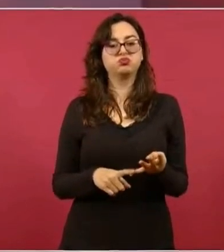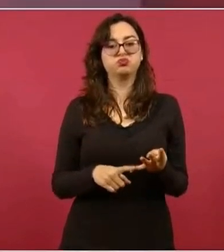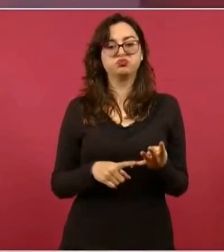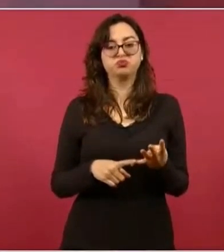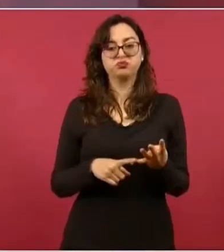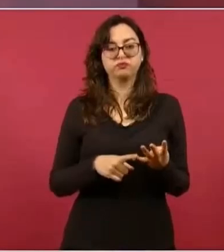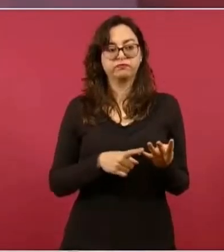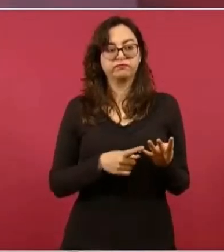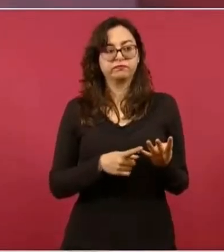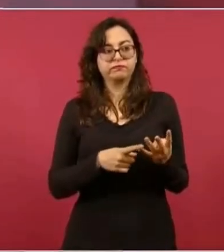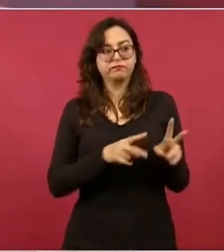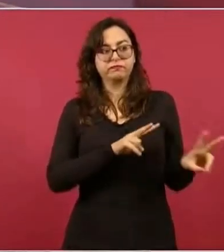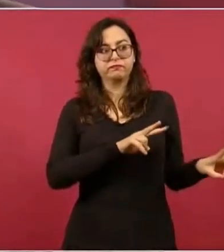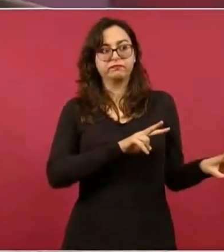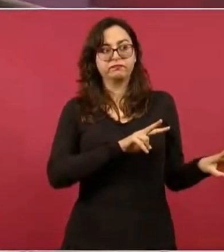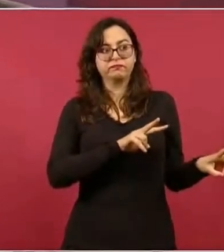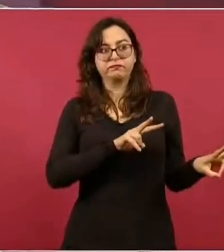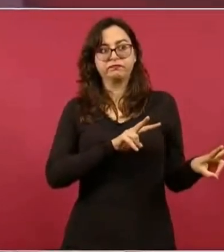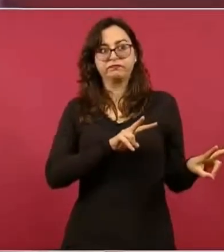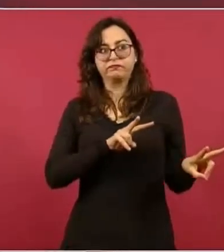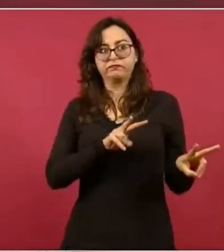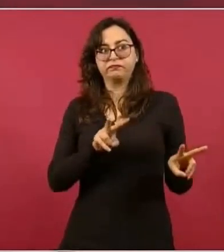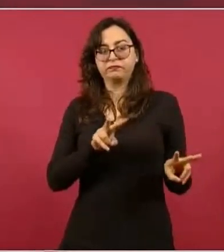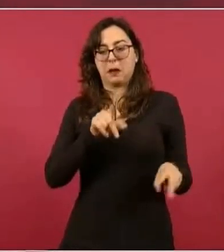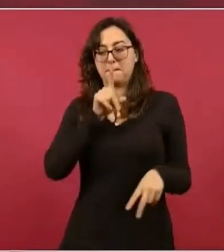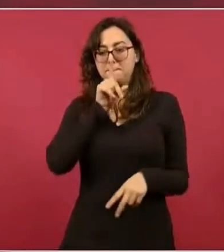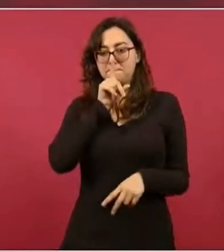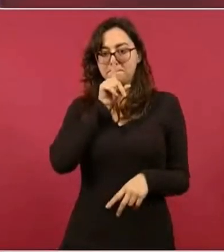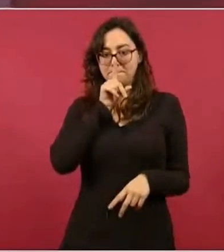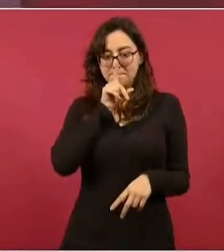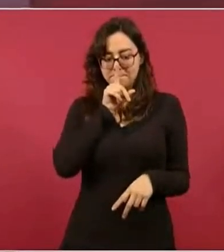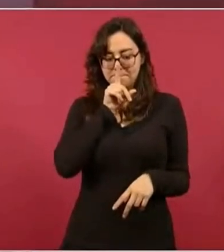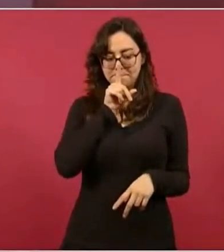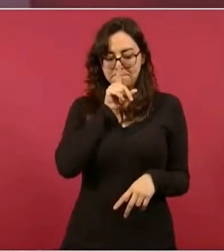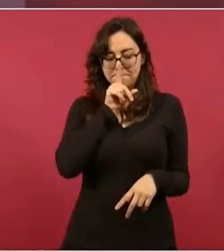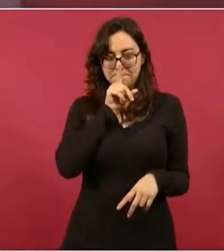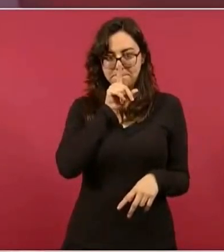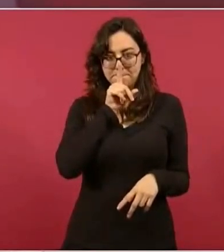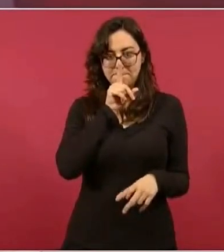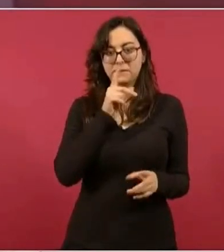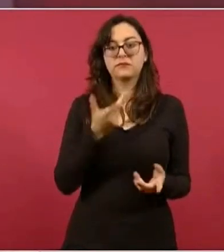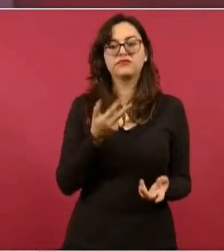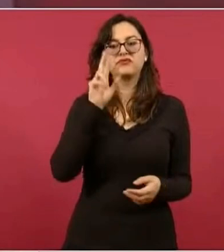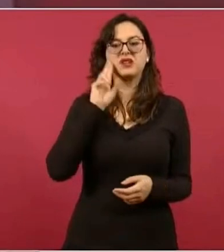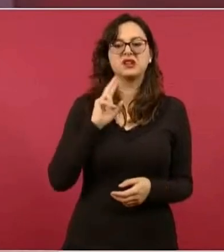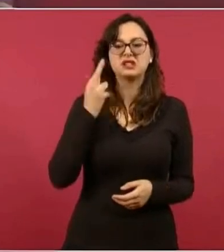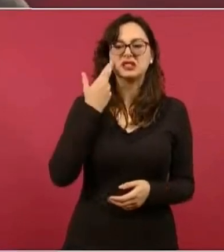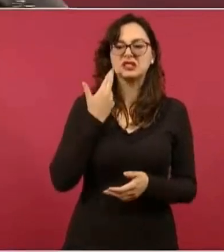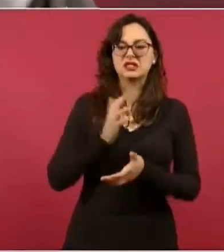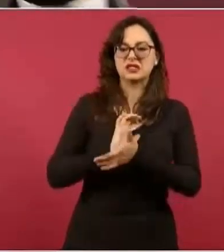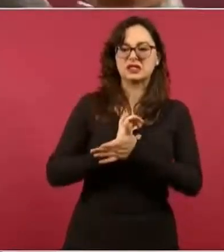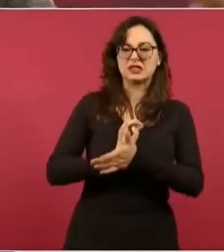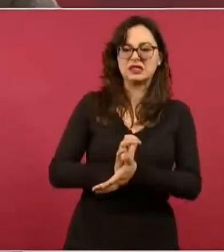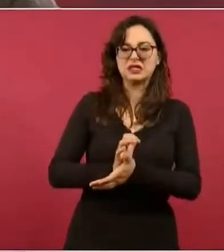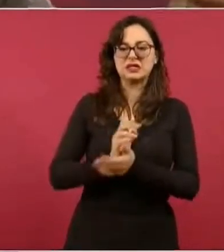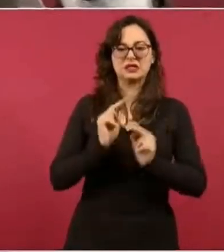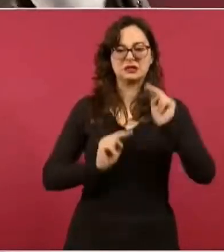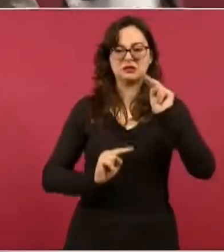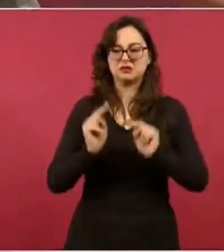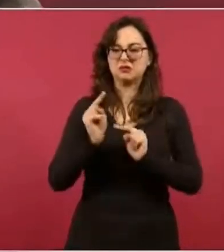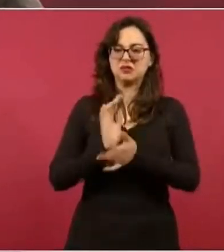a callar ante el racismo el clasismo la discriminación y la gente pues ya